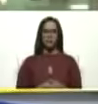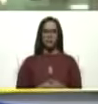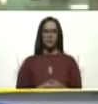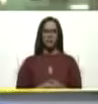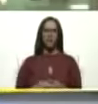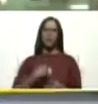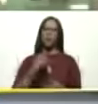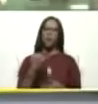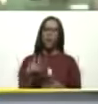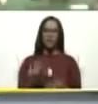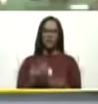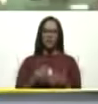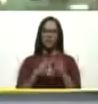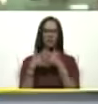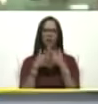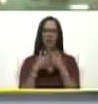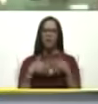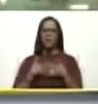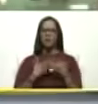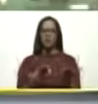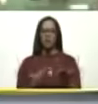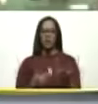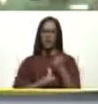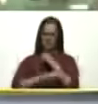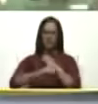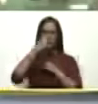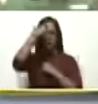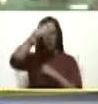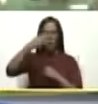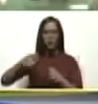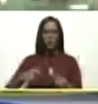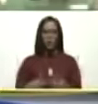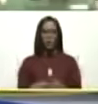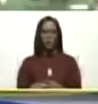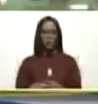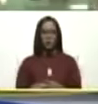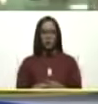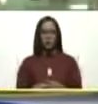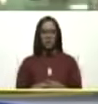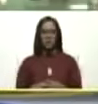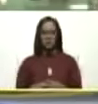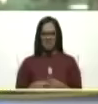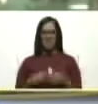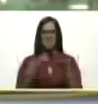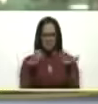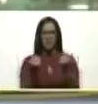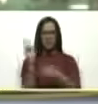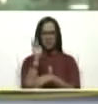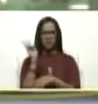¿Cuántas veces me ofreció el imperialismo que traicionara al pueblo y entregara a la patria?